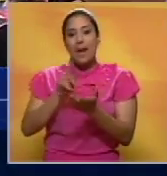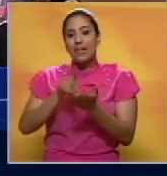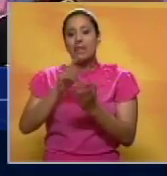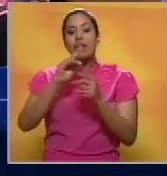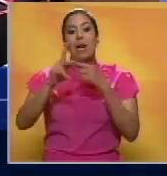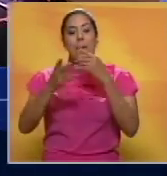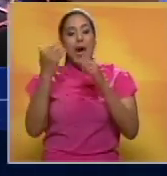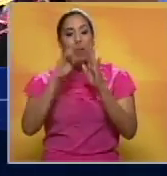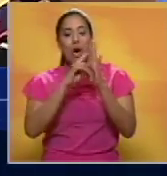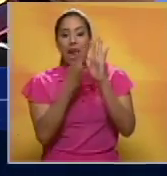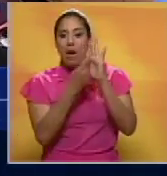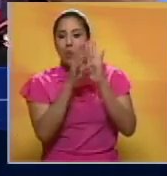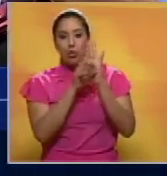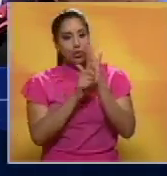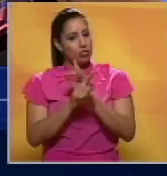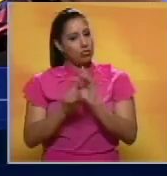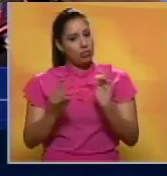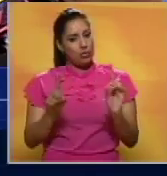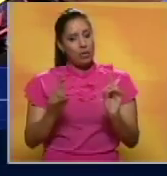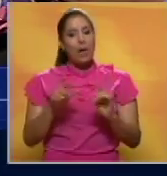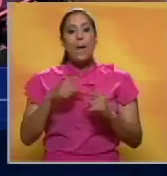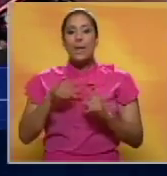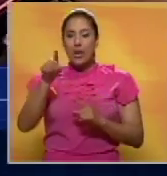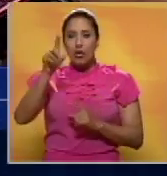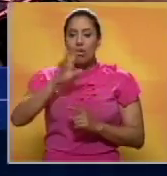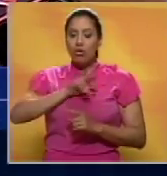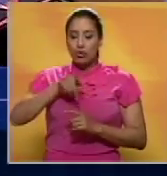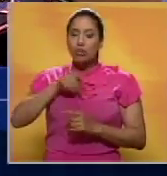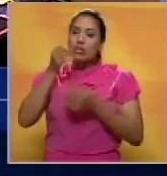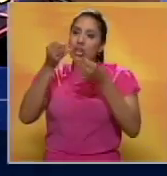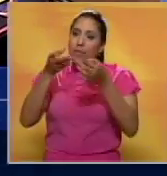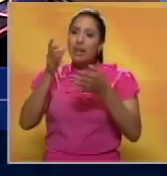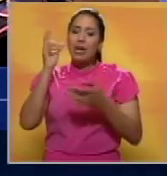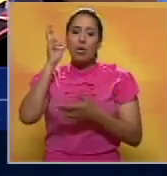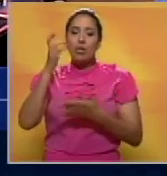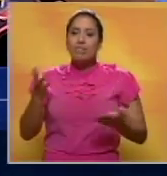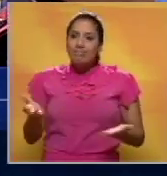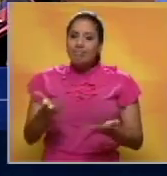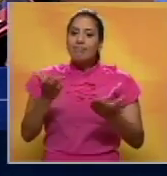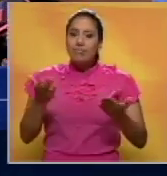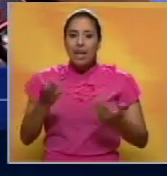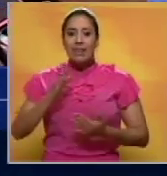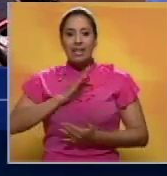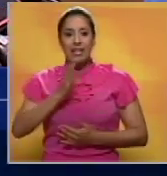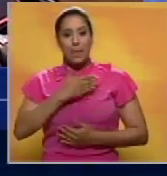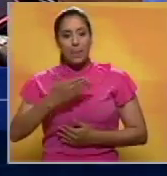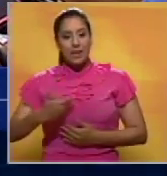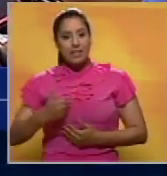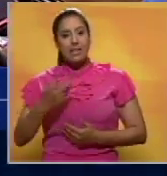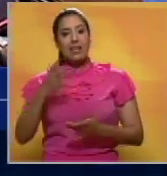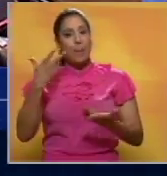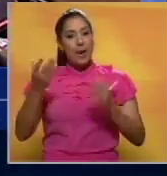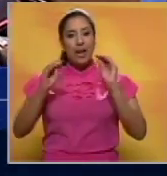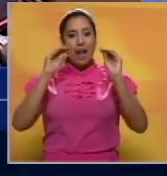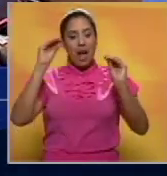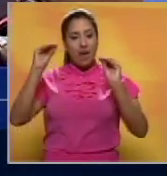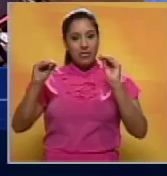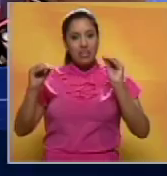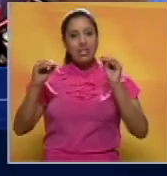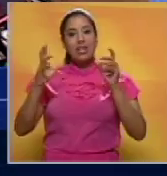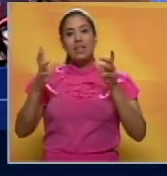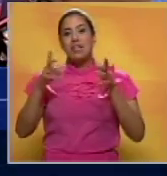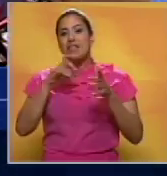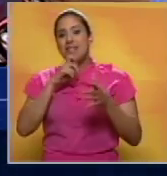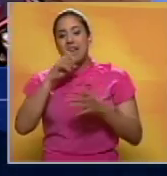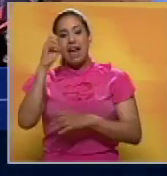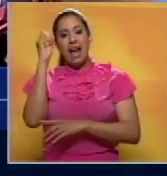del proceso constituyente. Simplemente ellos han escuchado las motivaciones que ha tenido el presidente para convocar a